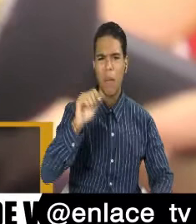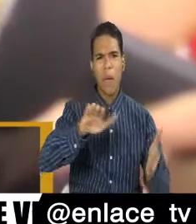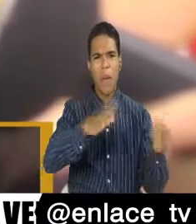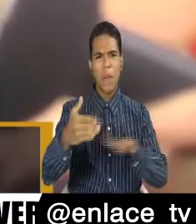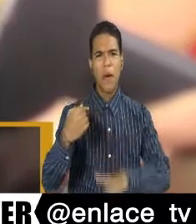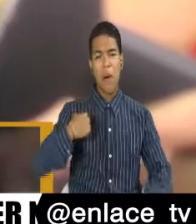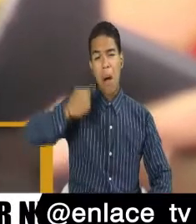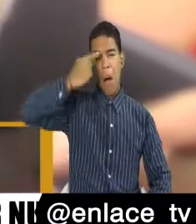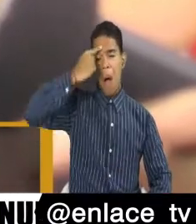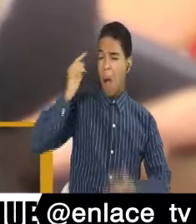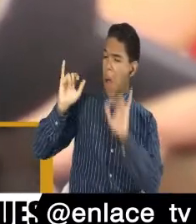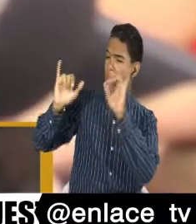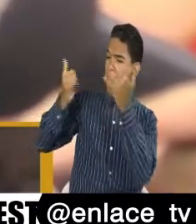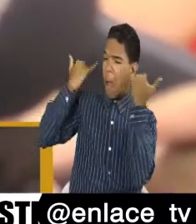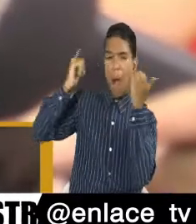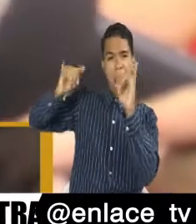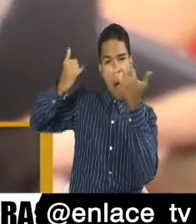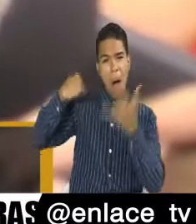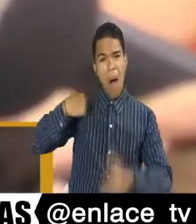una broma.